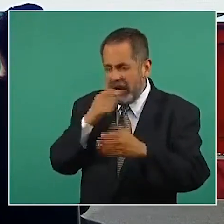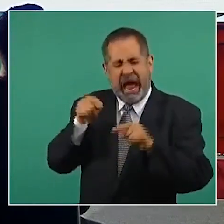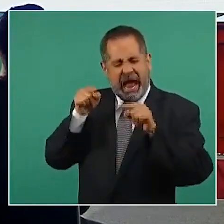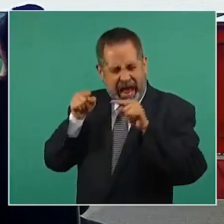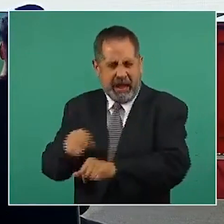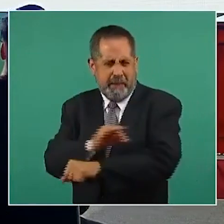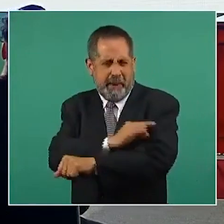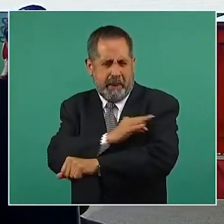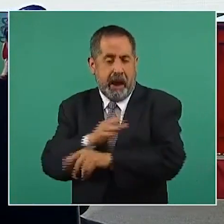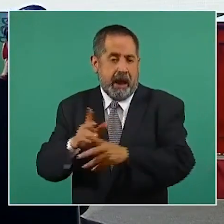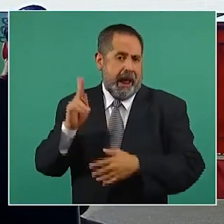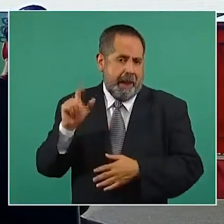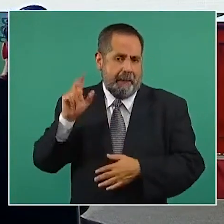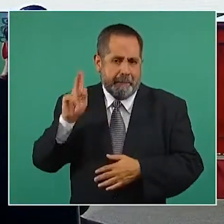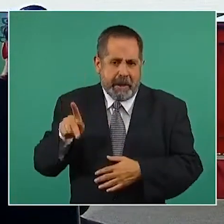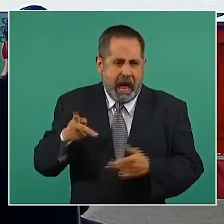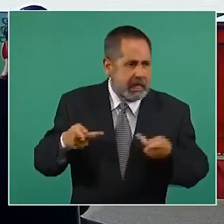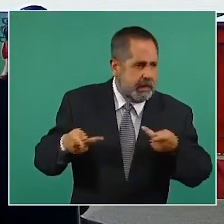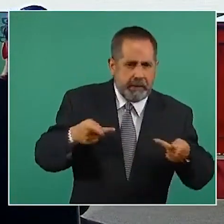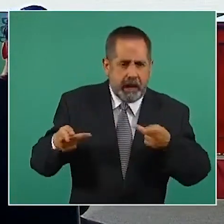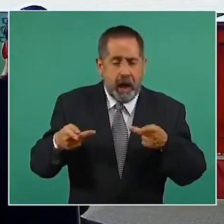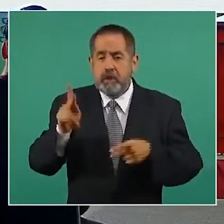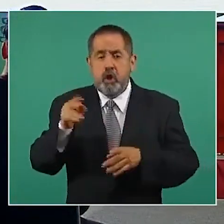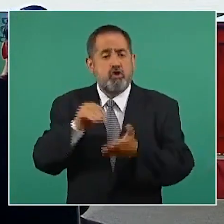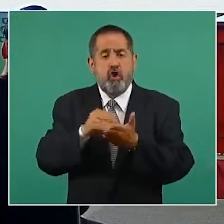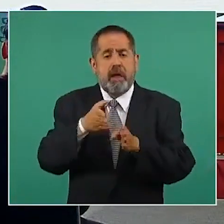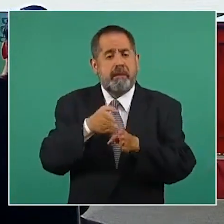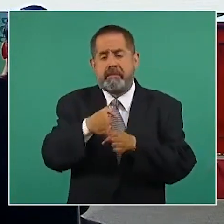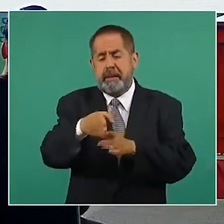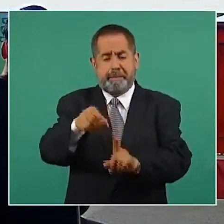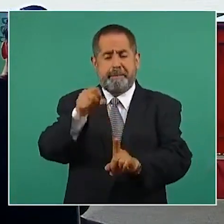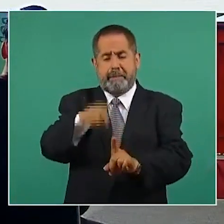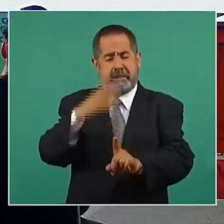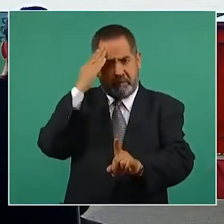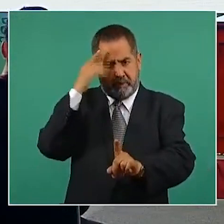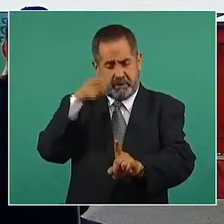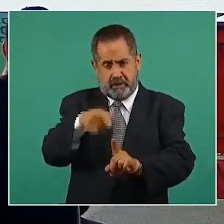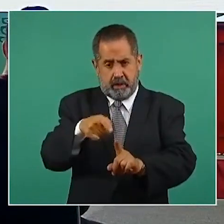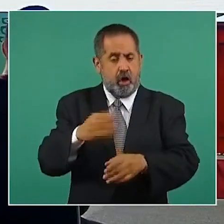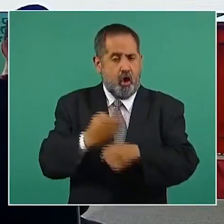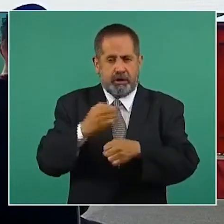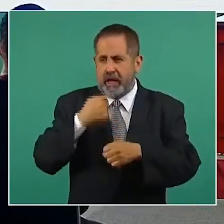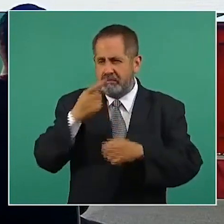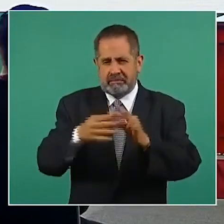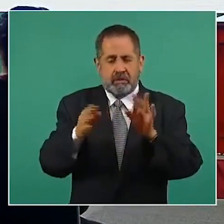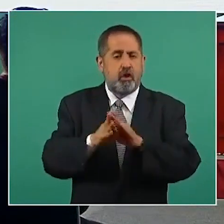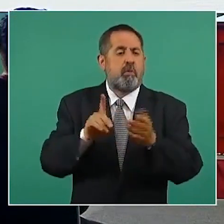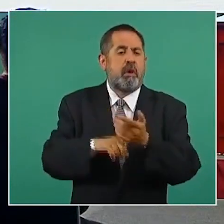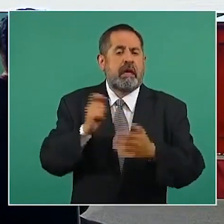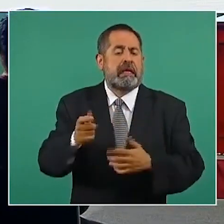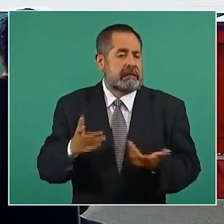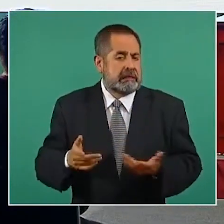rápido. Entonces, esto es una estrategia dinámica, pero el eje sigue siendo el primario. Ahorita estamos cubriendo ya, como lo hemos comentado, la